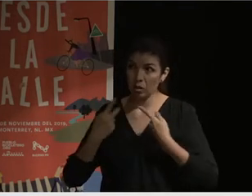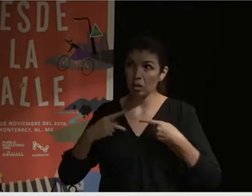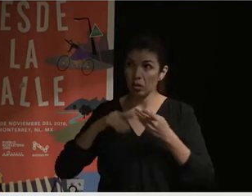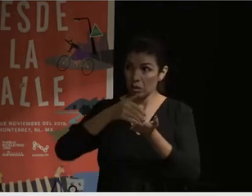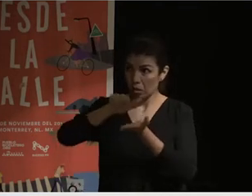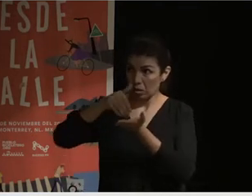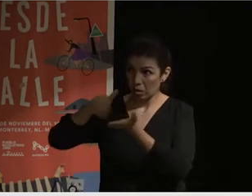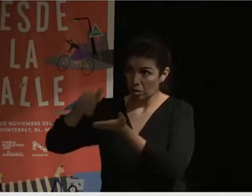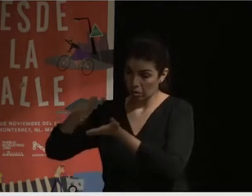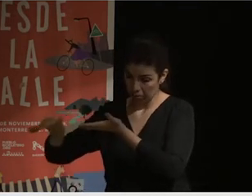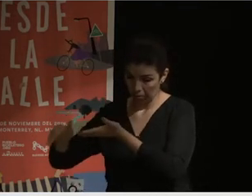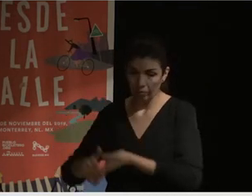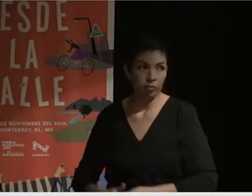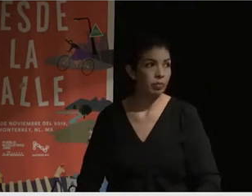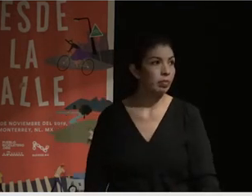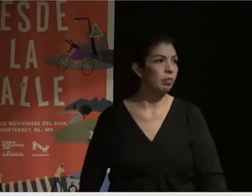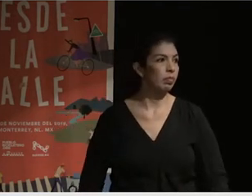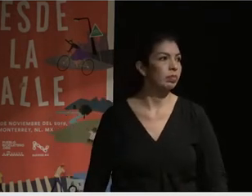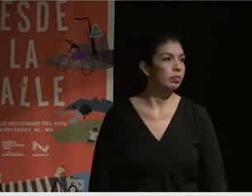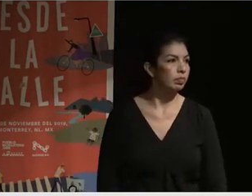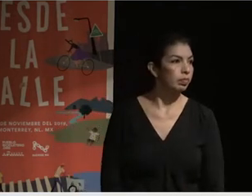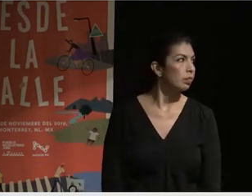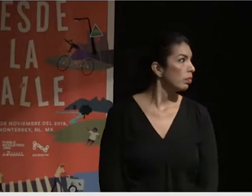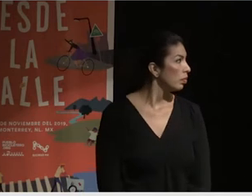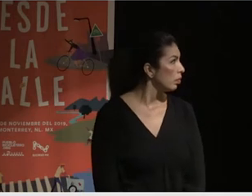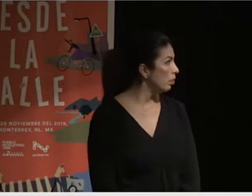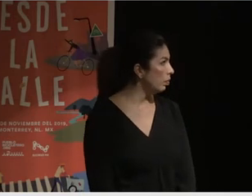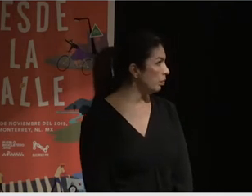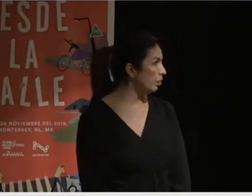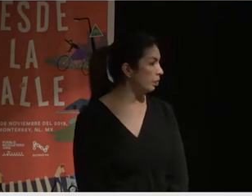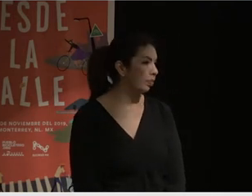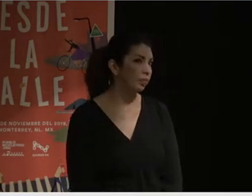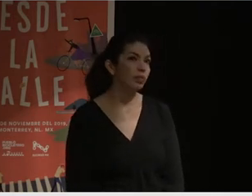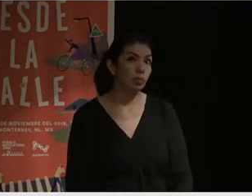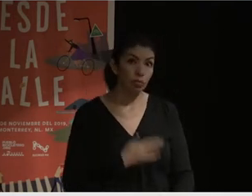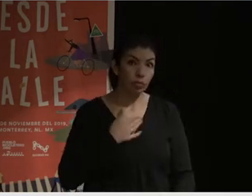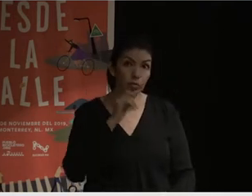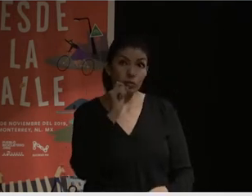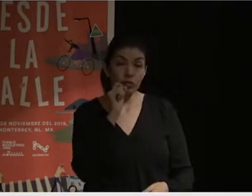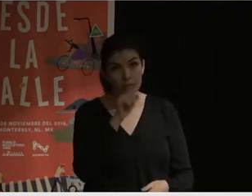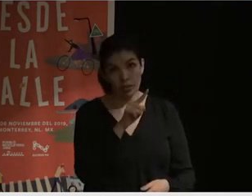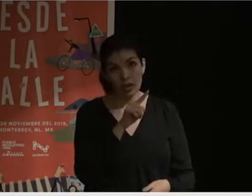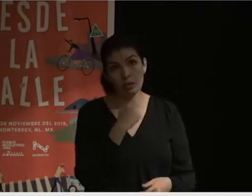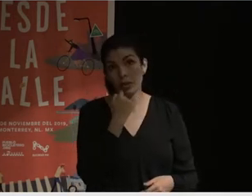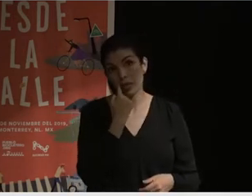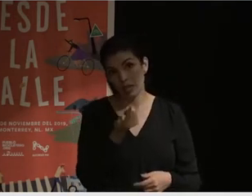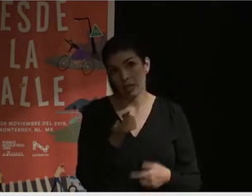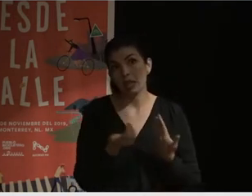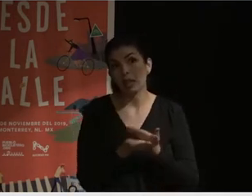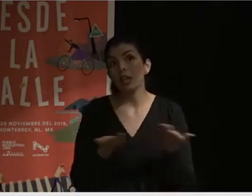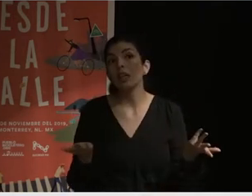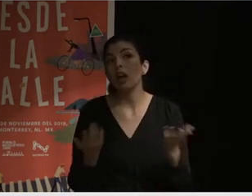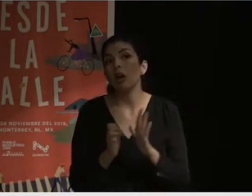Sí, o sea, el desalojo es uno, pero yo también pondría un poco en la mesa, cada vez vemos más desarrollos inmobiliarios vacíos, ¿no? ¿Y de dónde